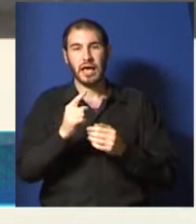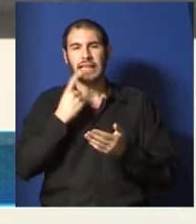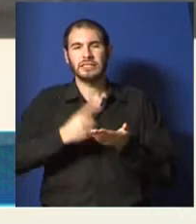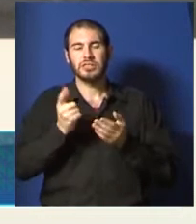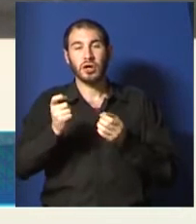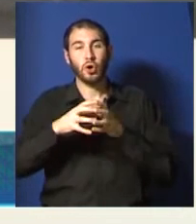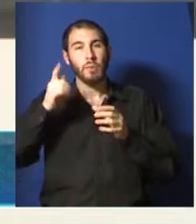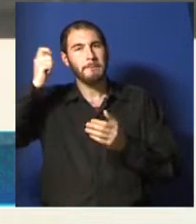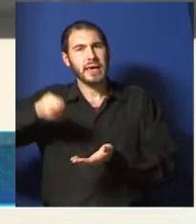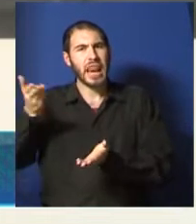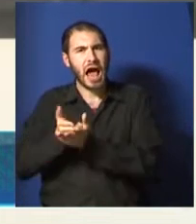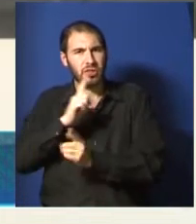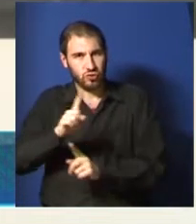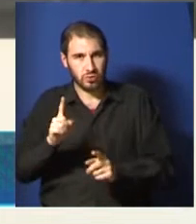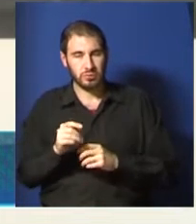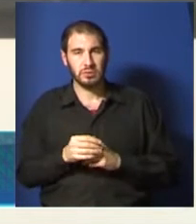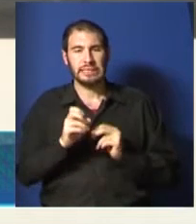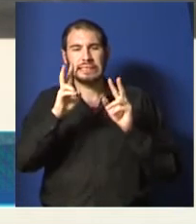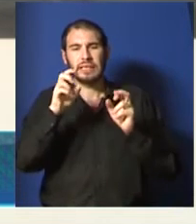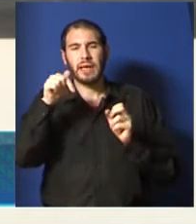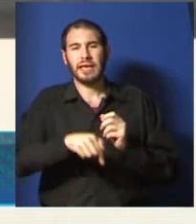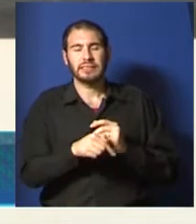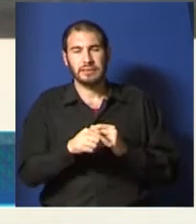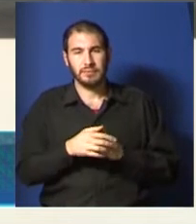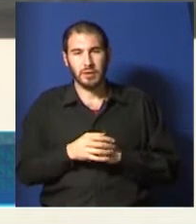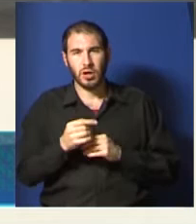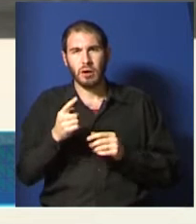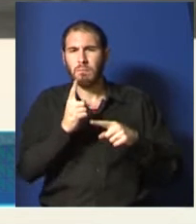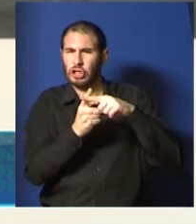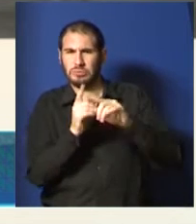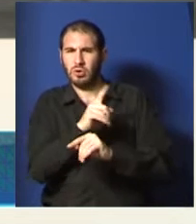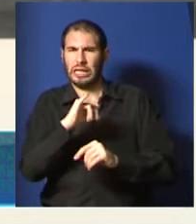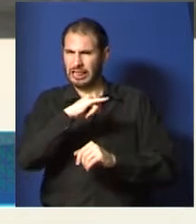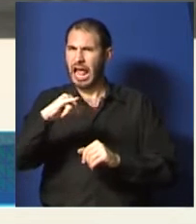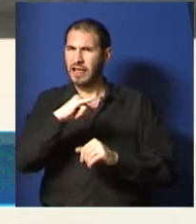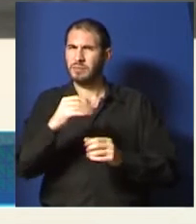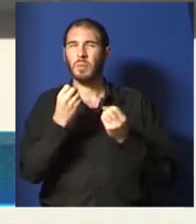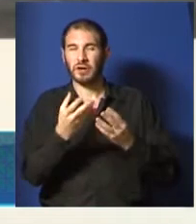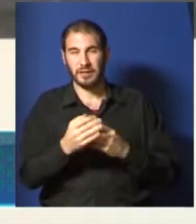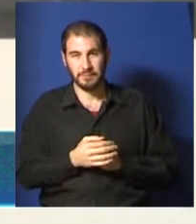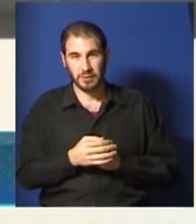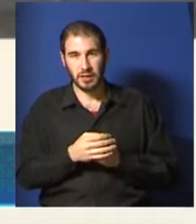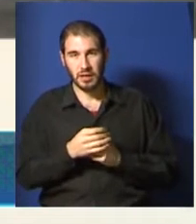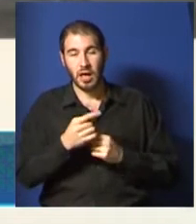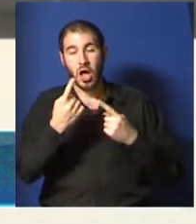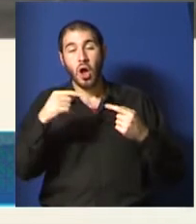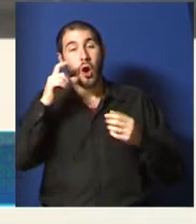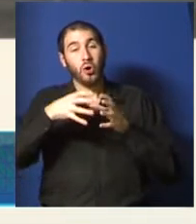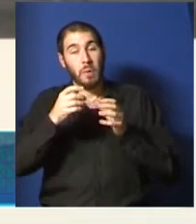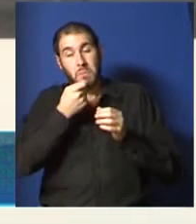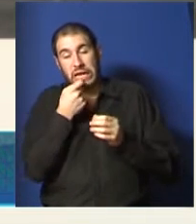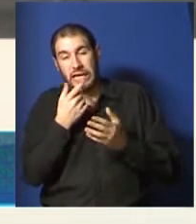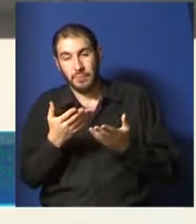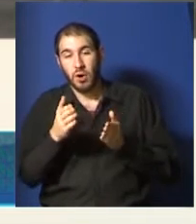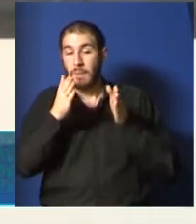Sala Penal de la Corte. ¿Por qué digo que esto no es positivo, sino negativo? Porque la Cámara, por ejemplo,